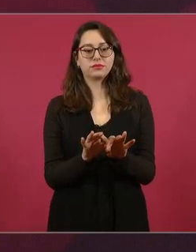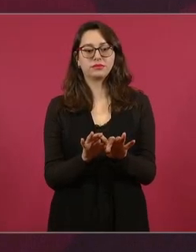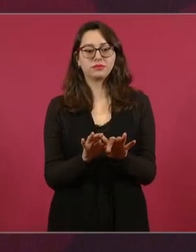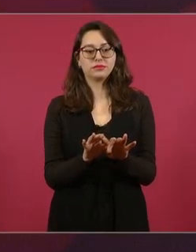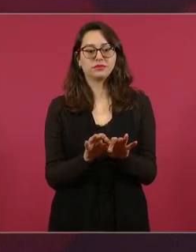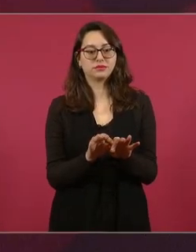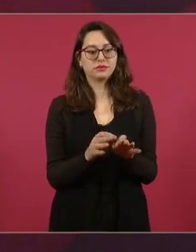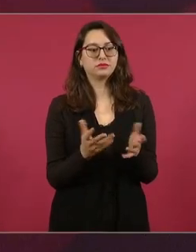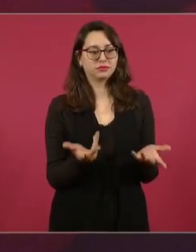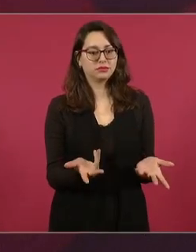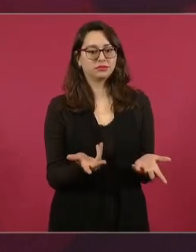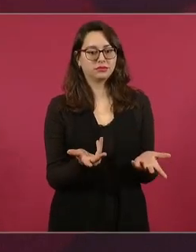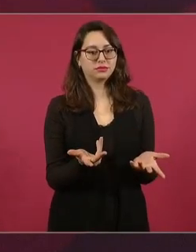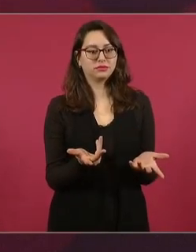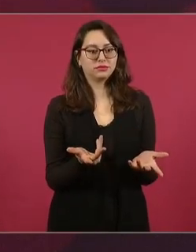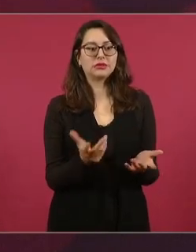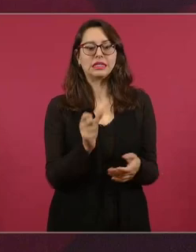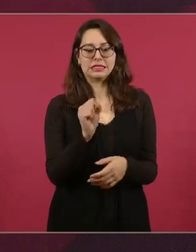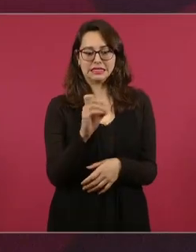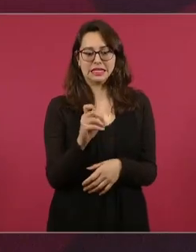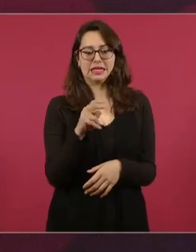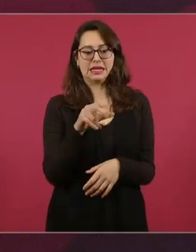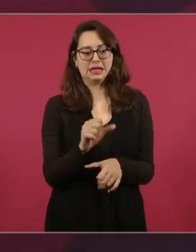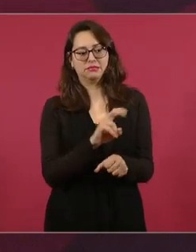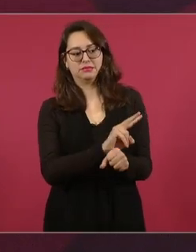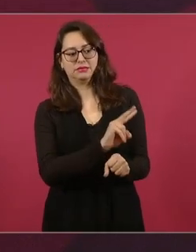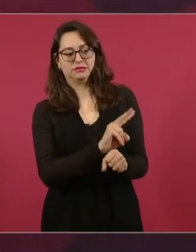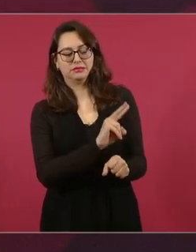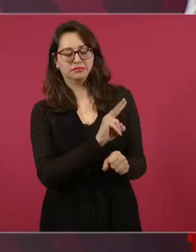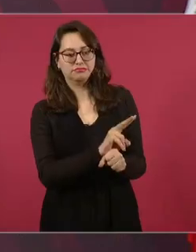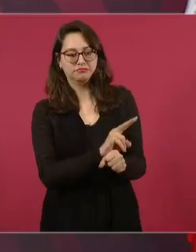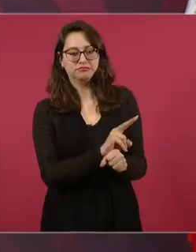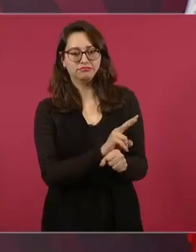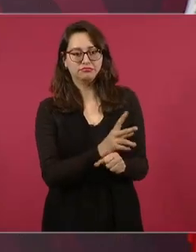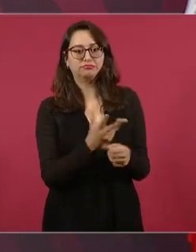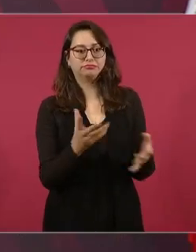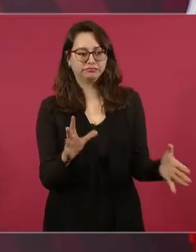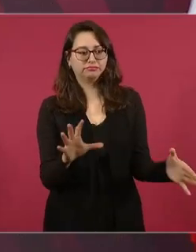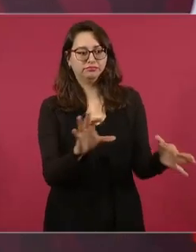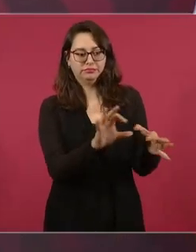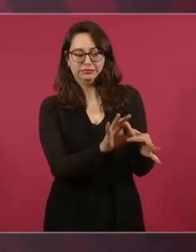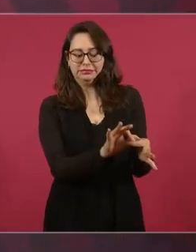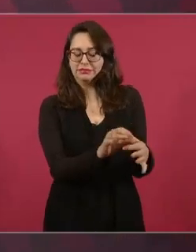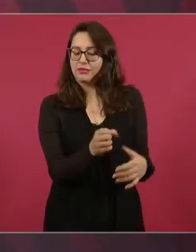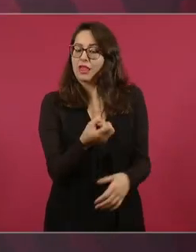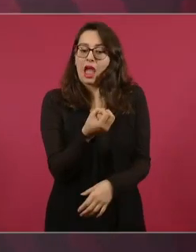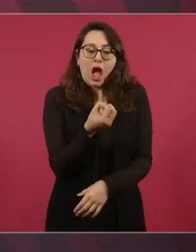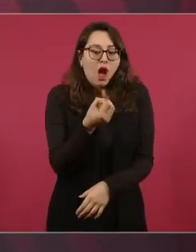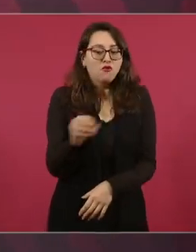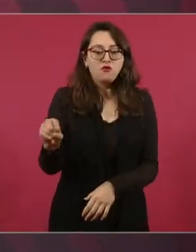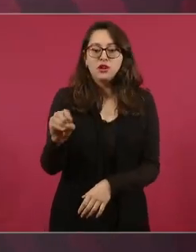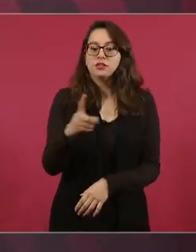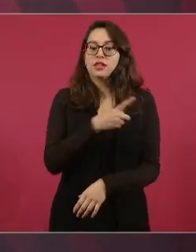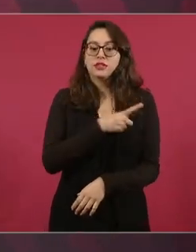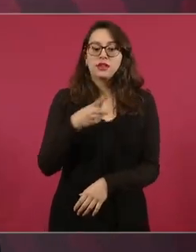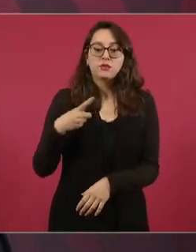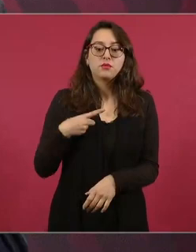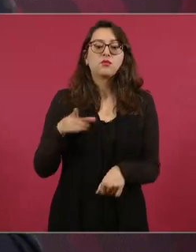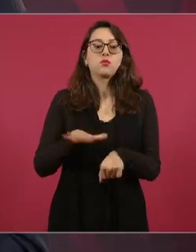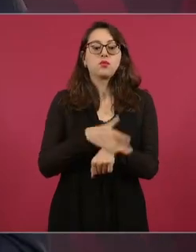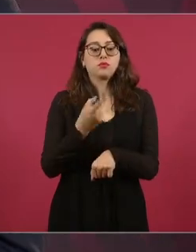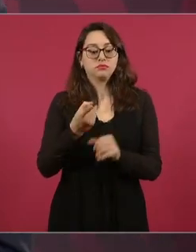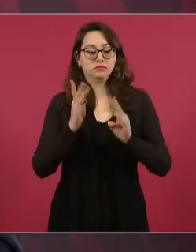dependiendo de la Secretaría de la Defensa porque es disciplina, es